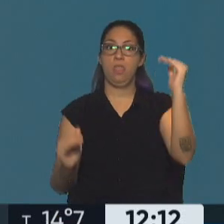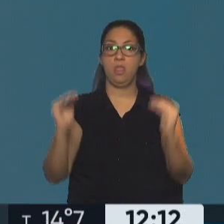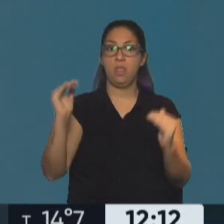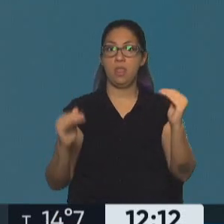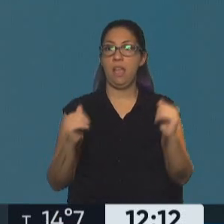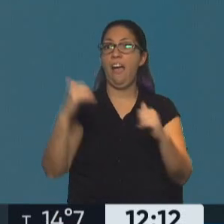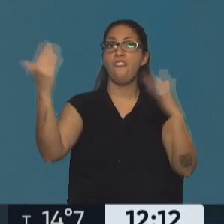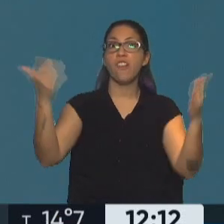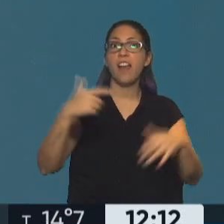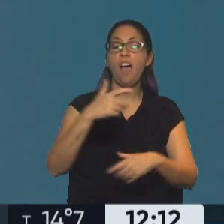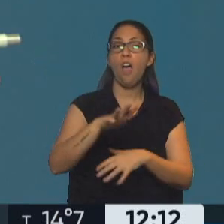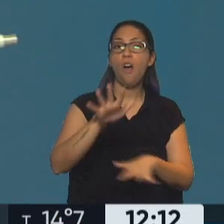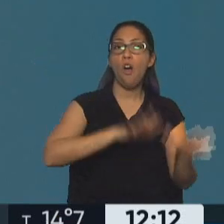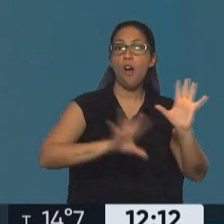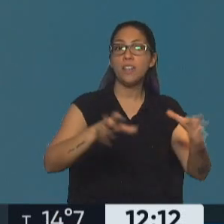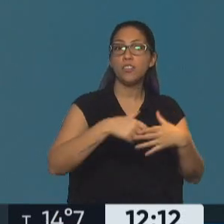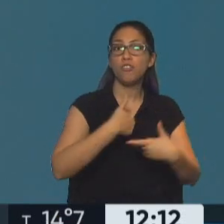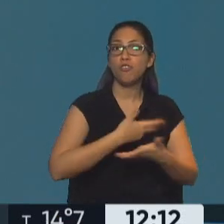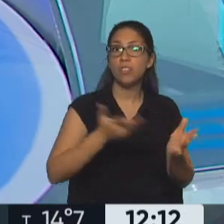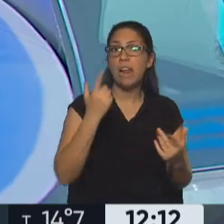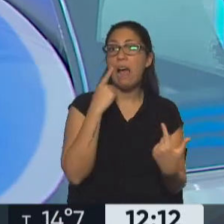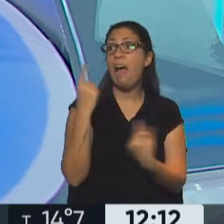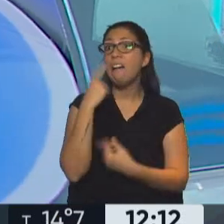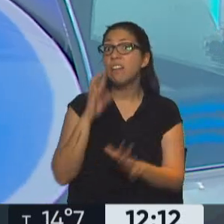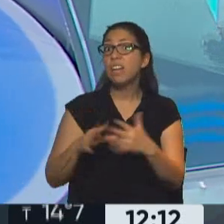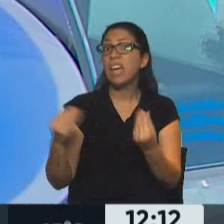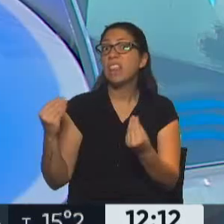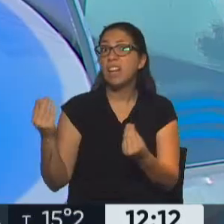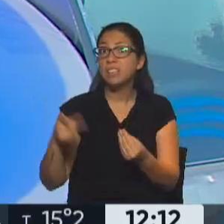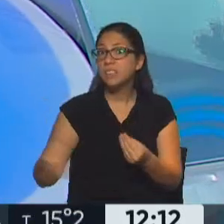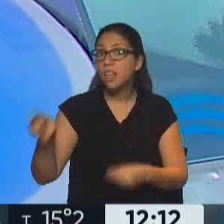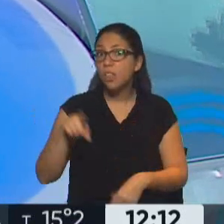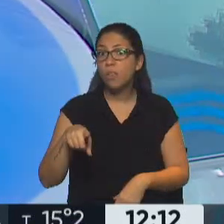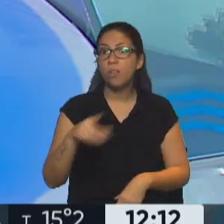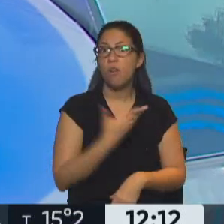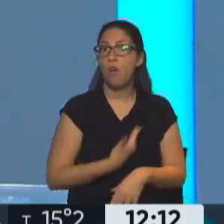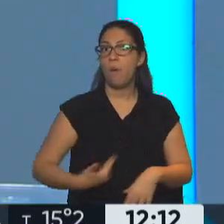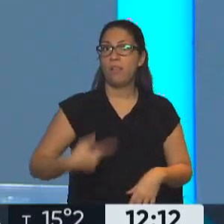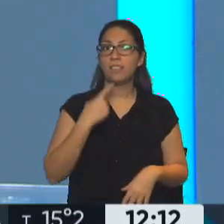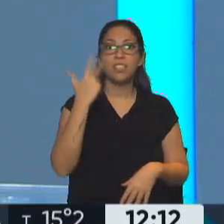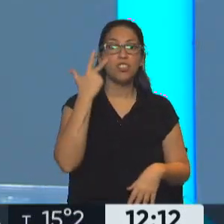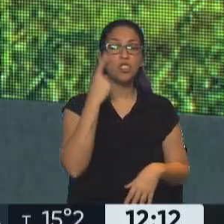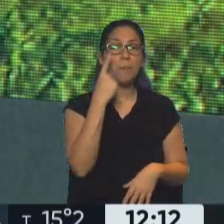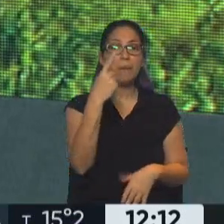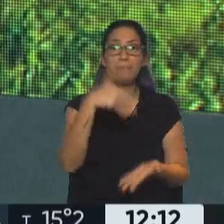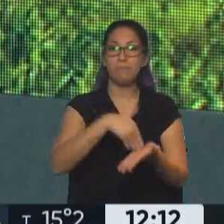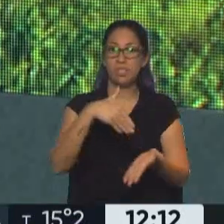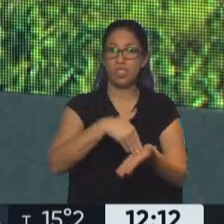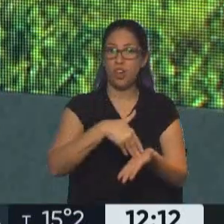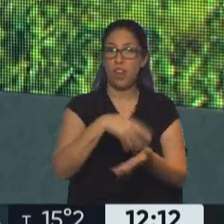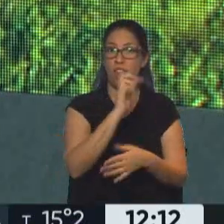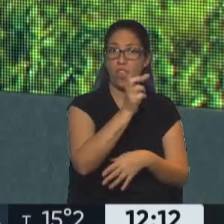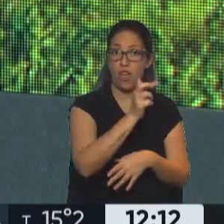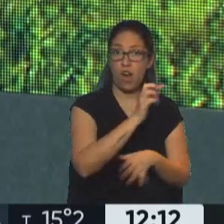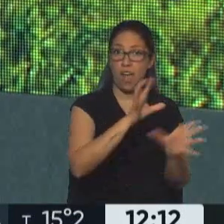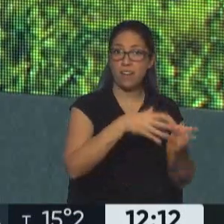las organizaciones sociales cuestionando precisamente a los productores. El dilema que tiene el gobierno son 18.000 millones de dólares en Ciro Bolsa,